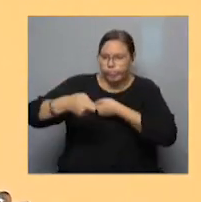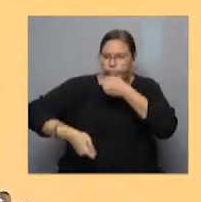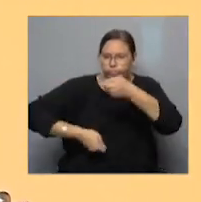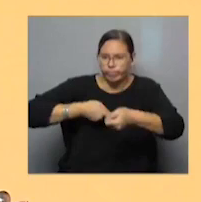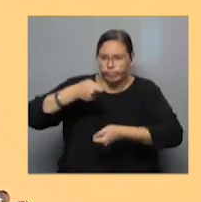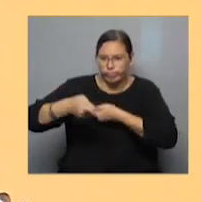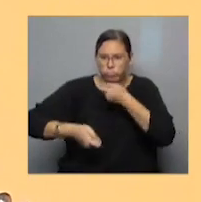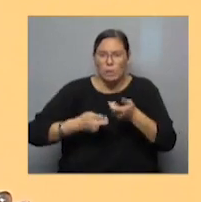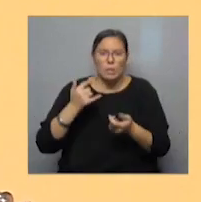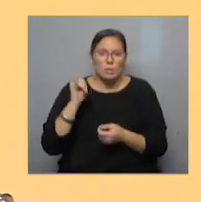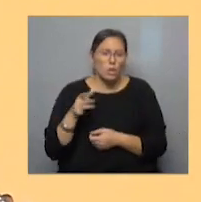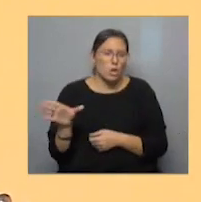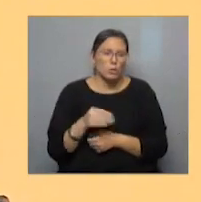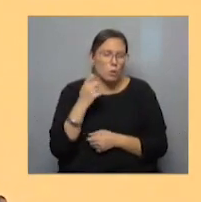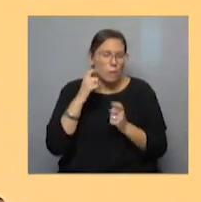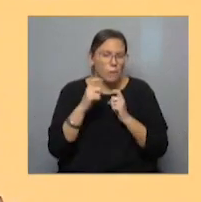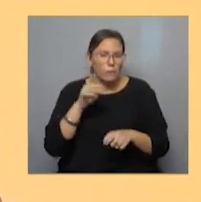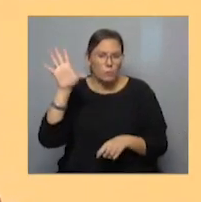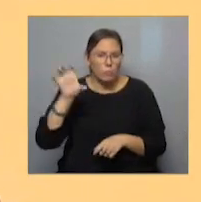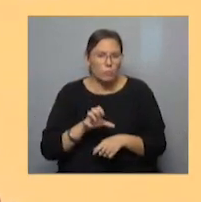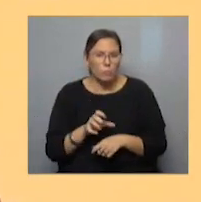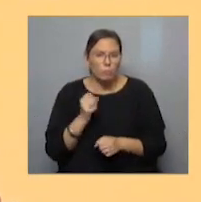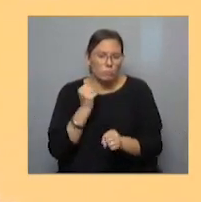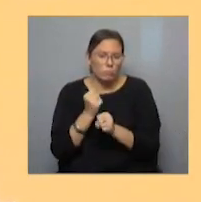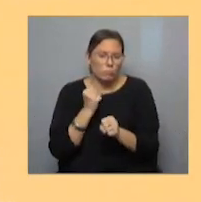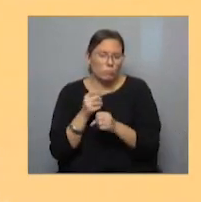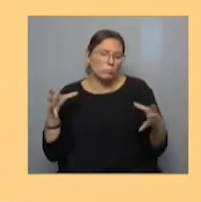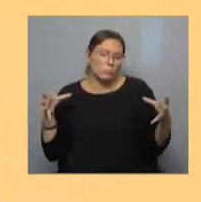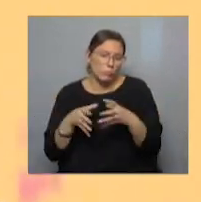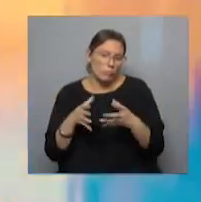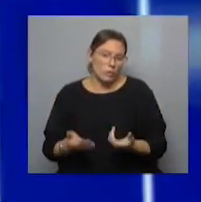Así que sí, todos traen un poco y se trabaja junto al final,